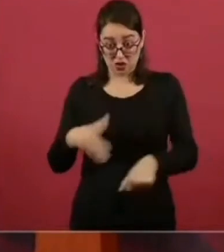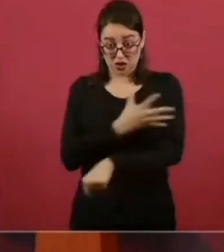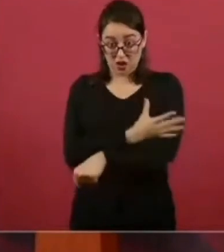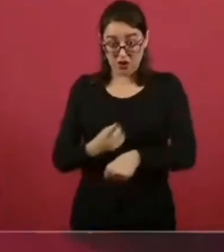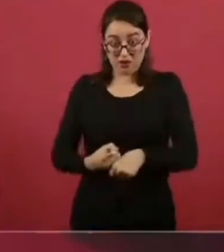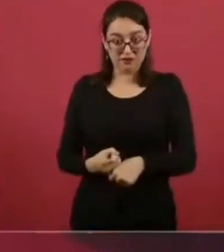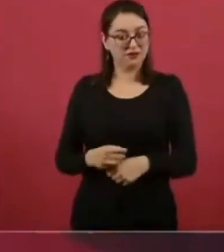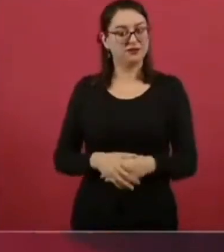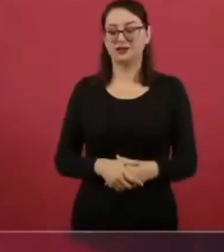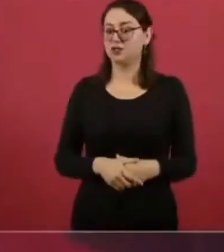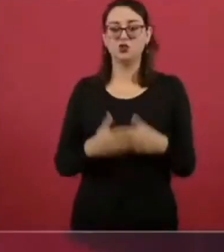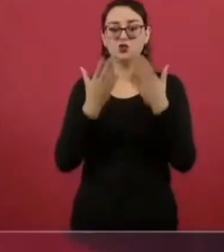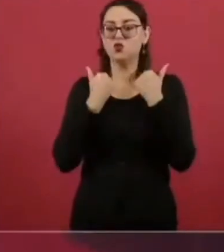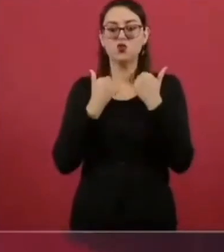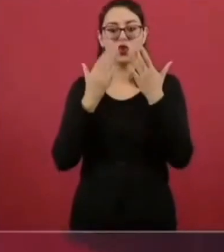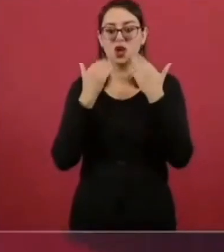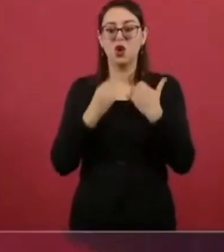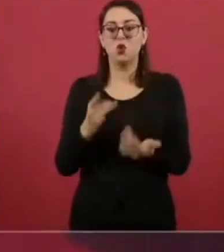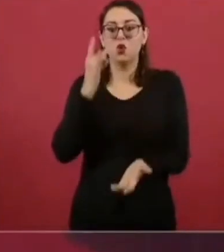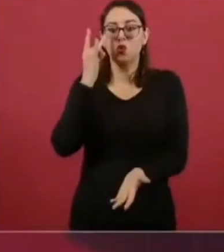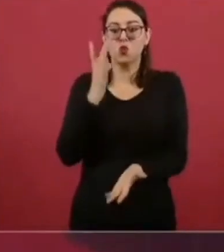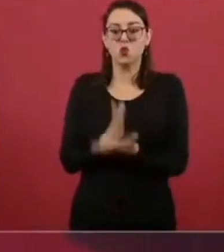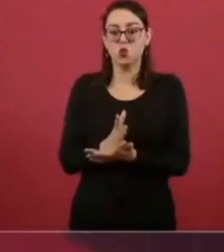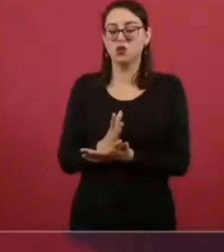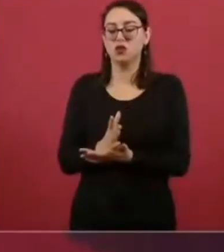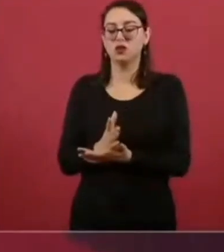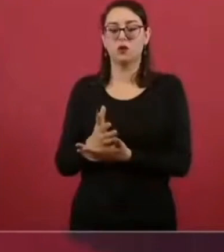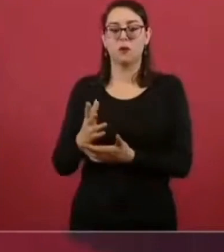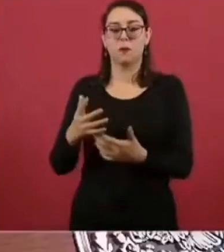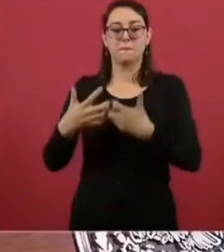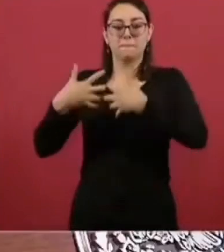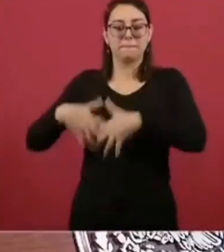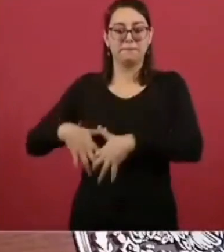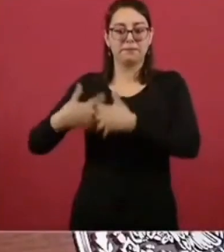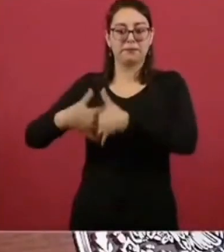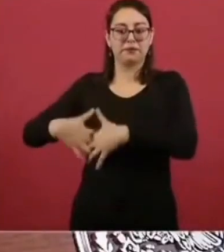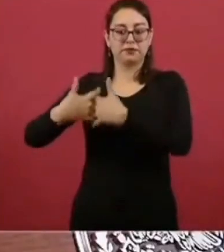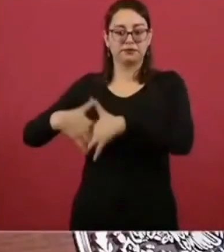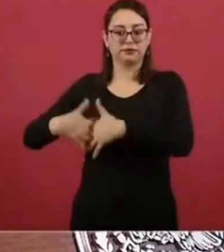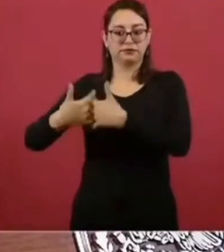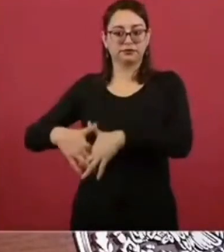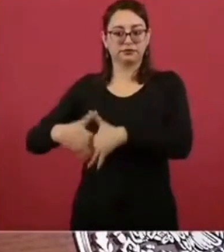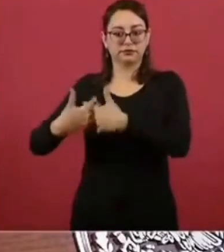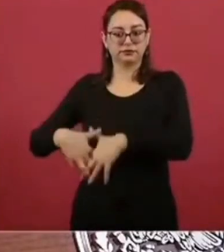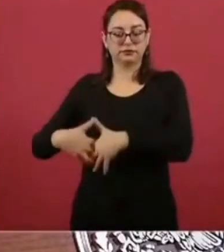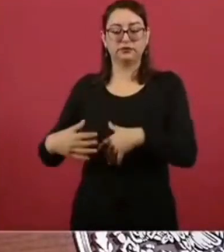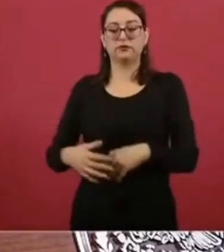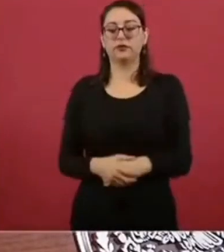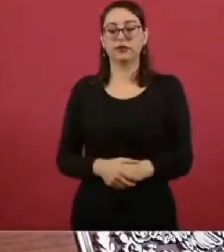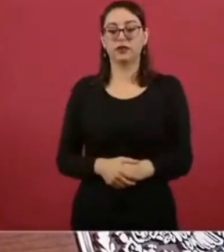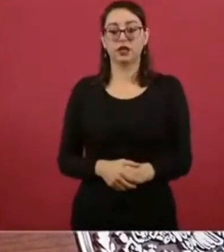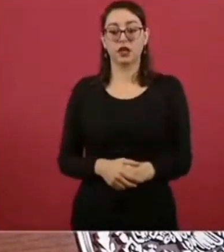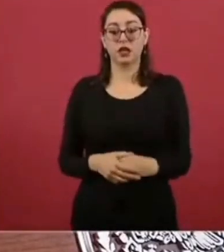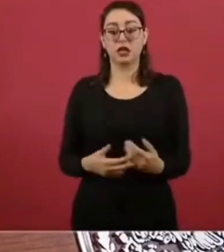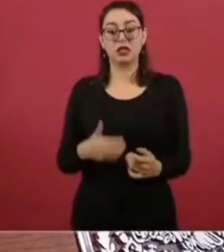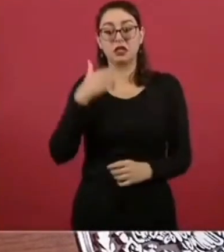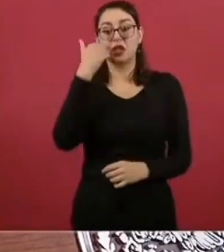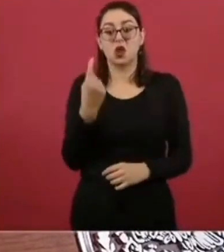Quieren poner a alguien en primer lugar, lo que llaman trending top.